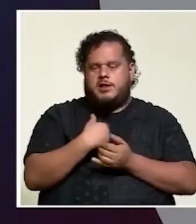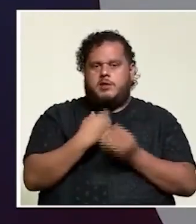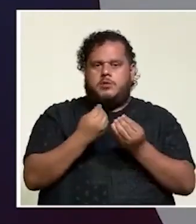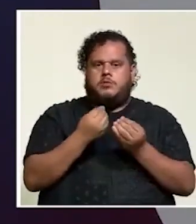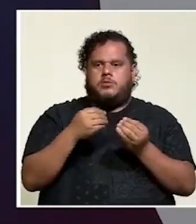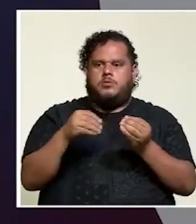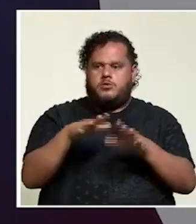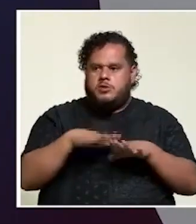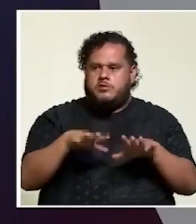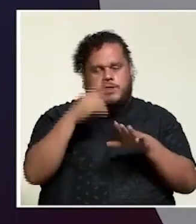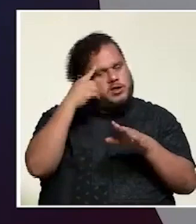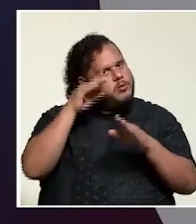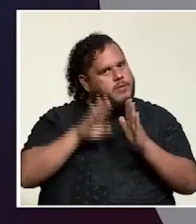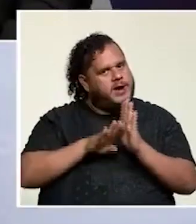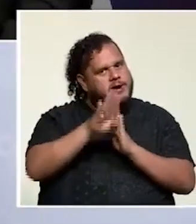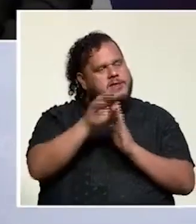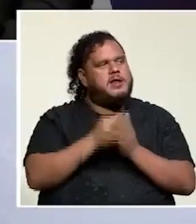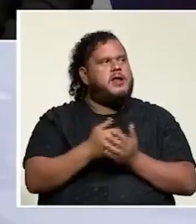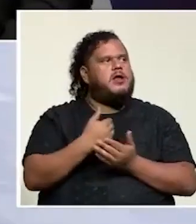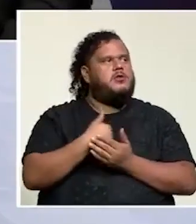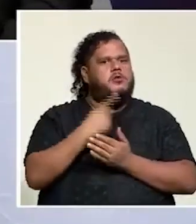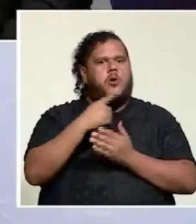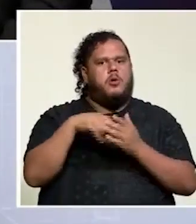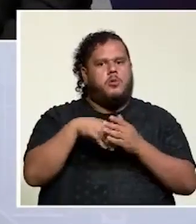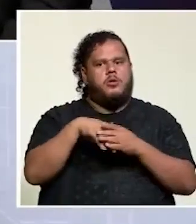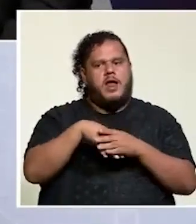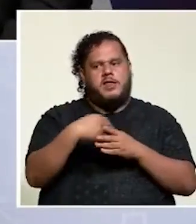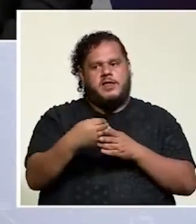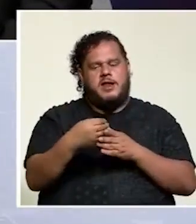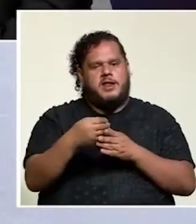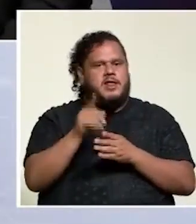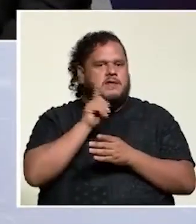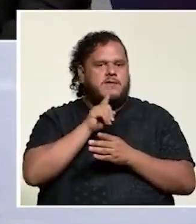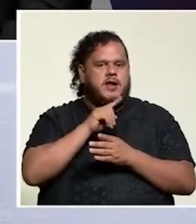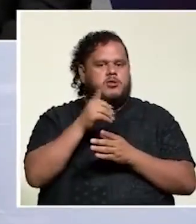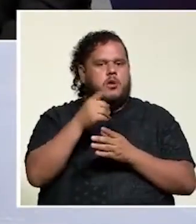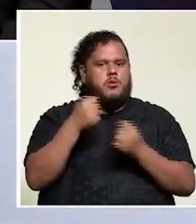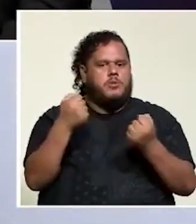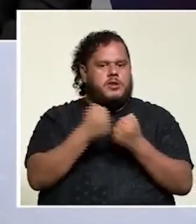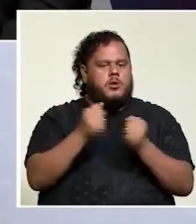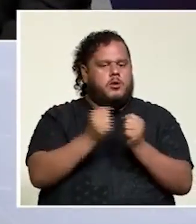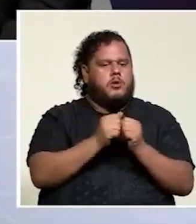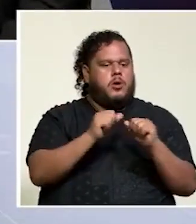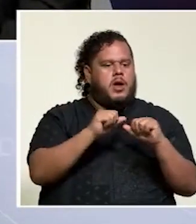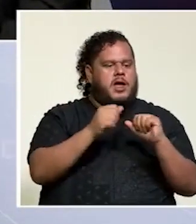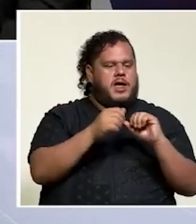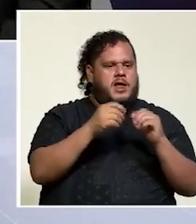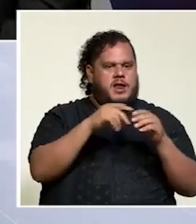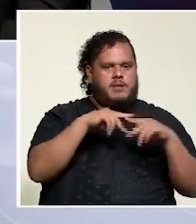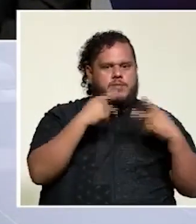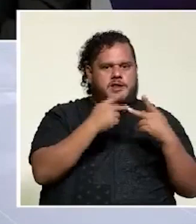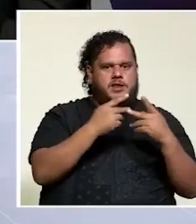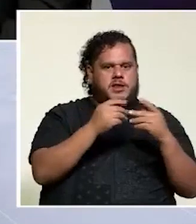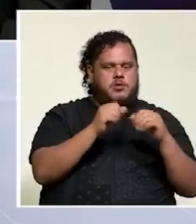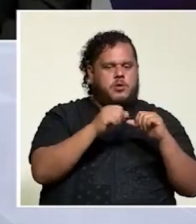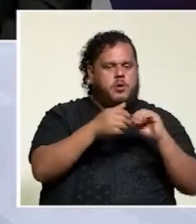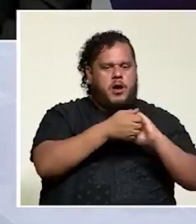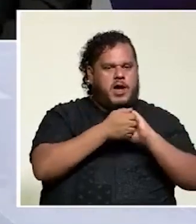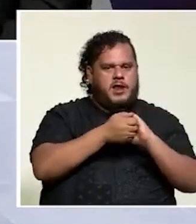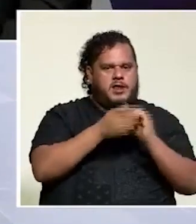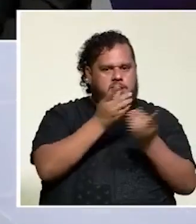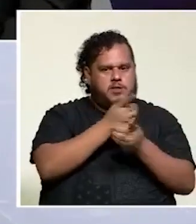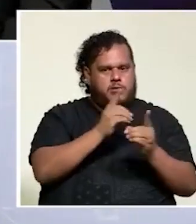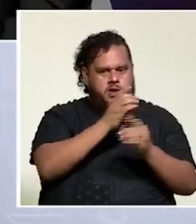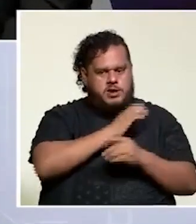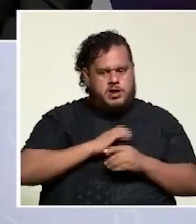espacio para crecer. Don Eliezer tuvo una salida en falso porque anunció una coalición con el Partido Alianza Demócrata Cristiana del alcalde